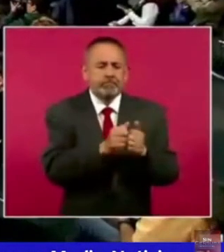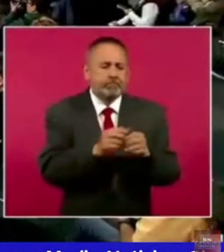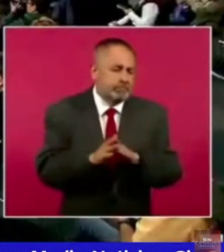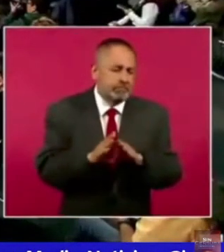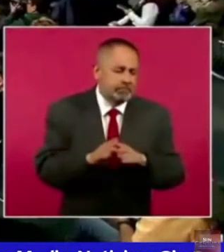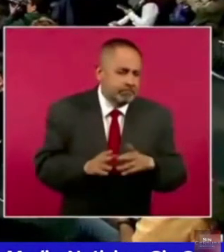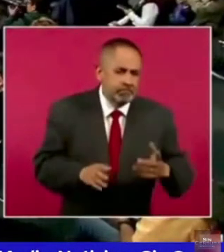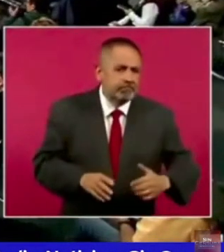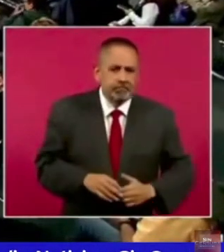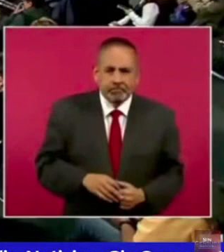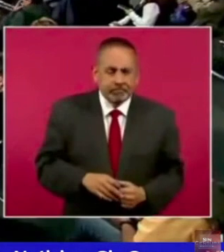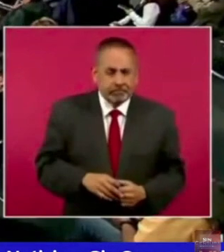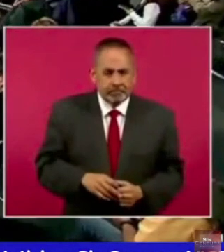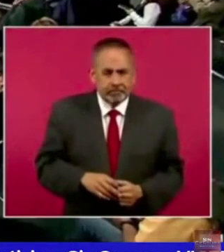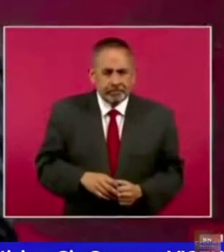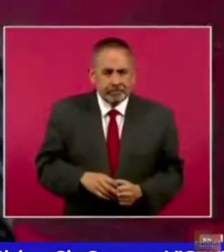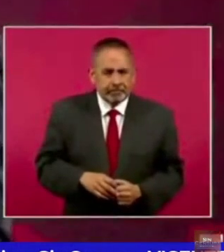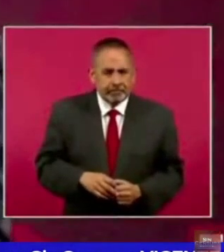con